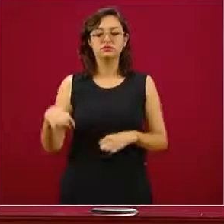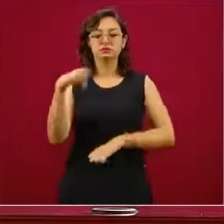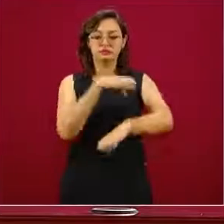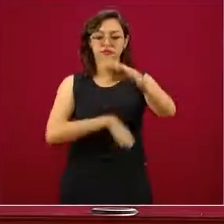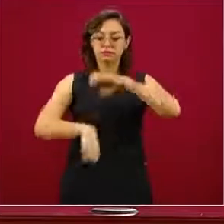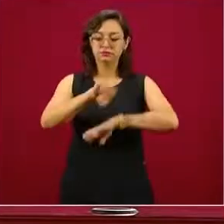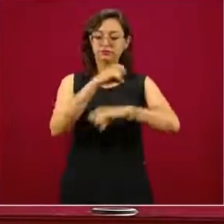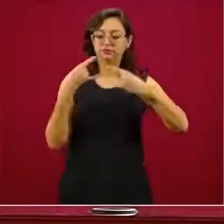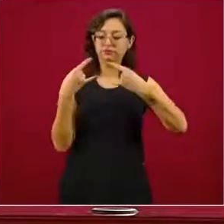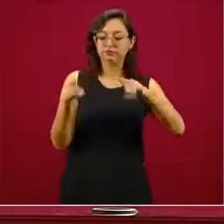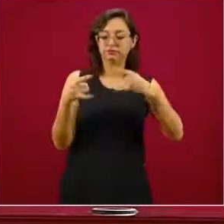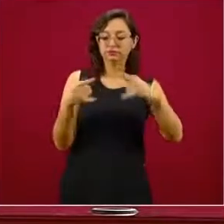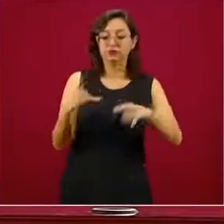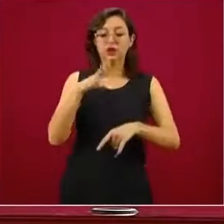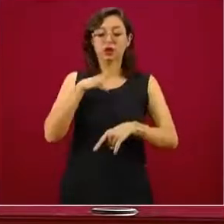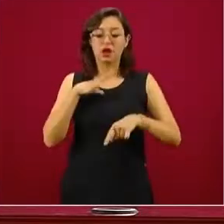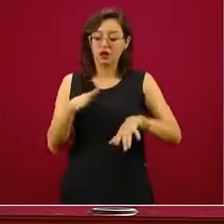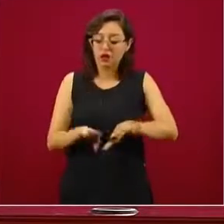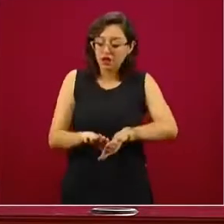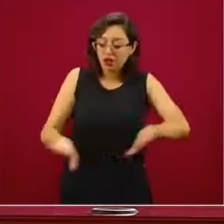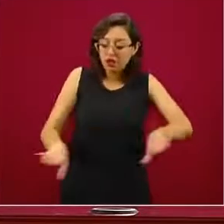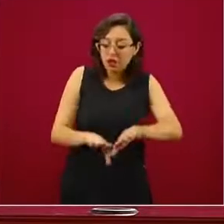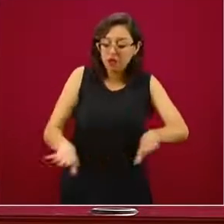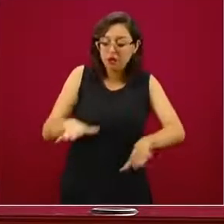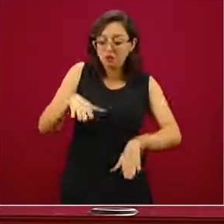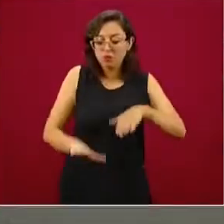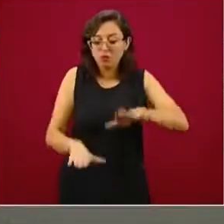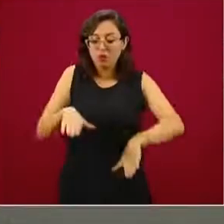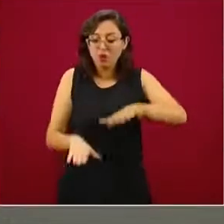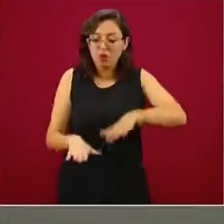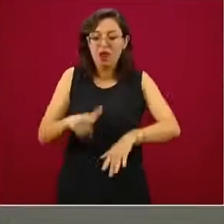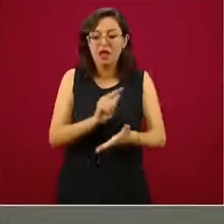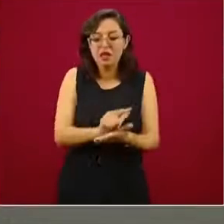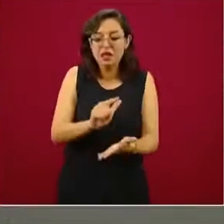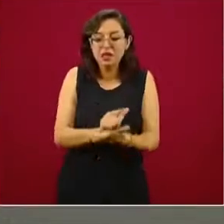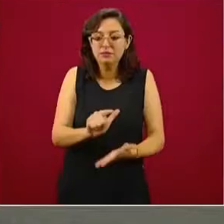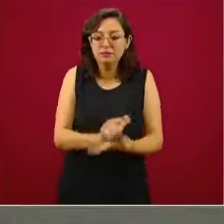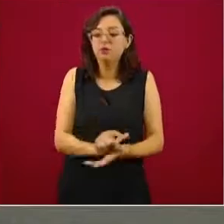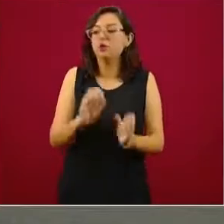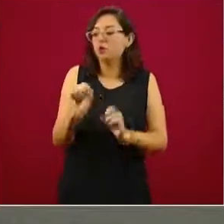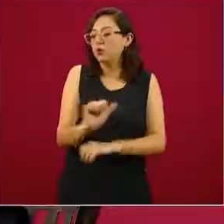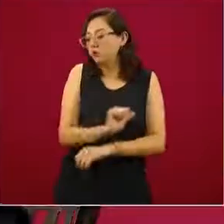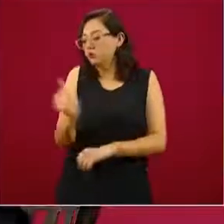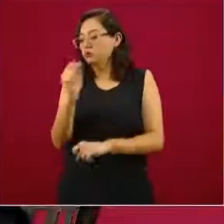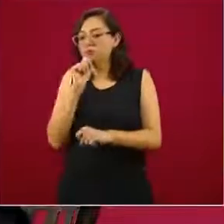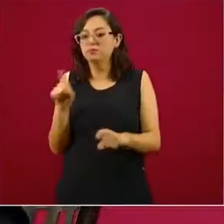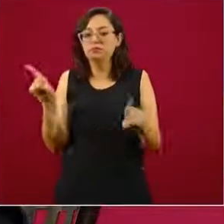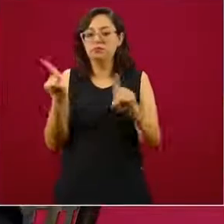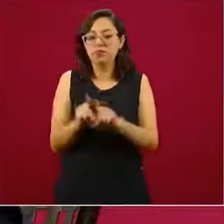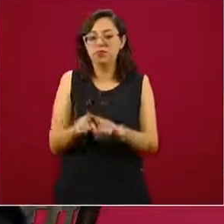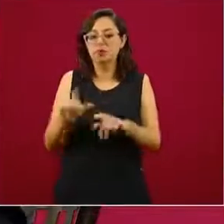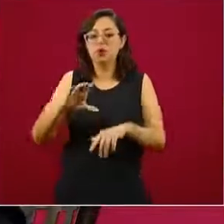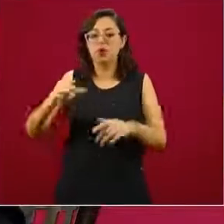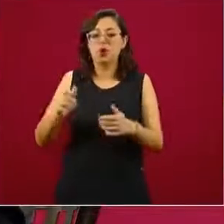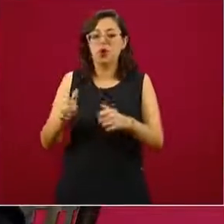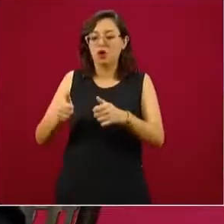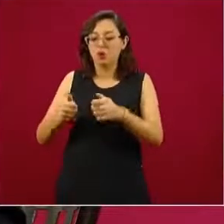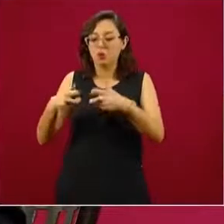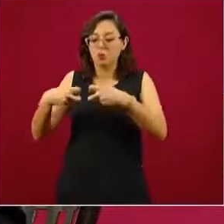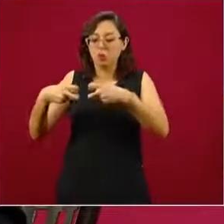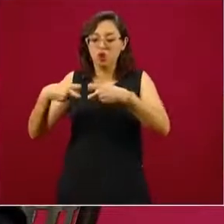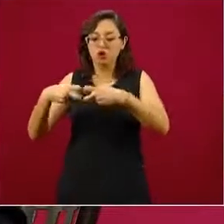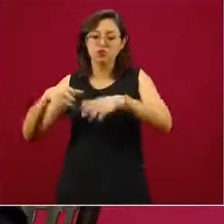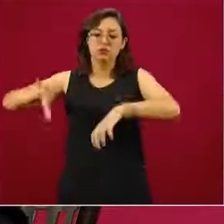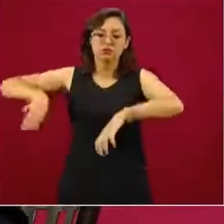centro de trabajo con tapetes sanitizantes o alternativas similares? O en su caso, se otorgan protectores desechables de calzado. Y